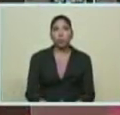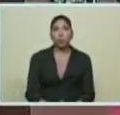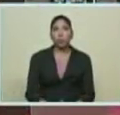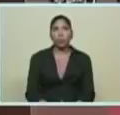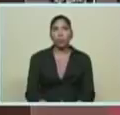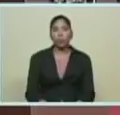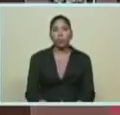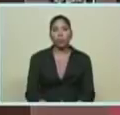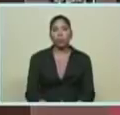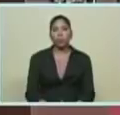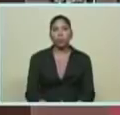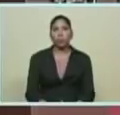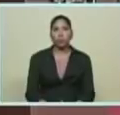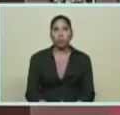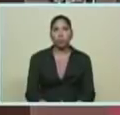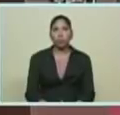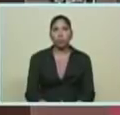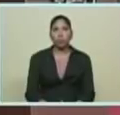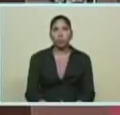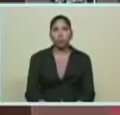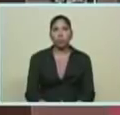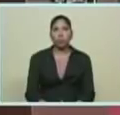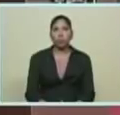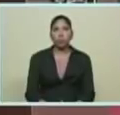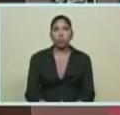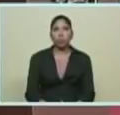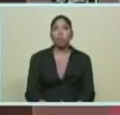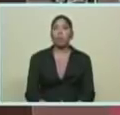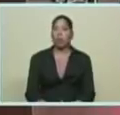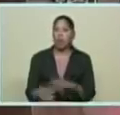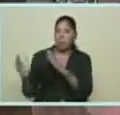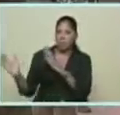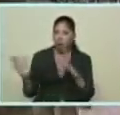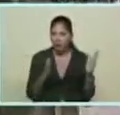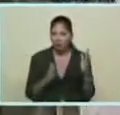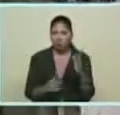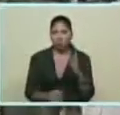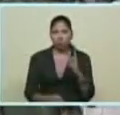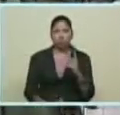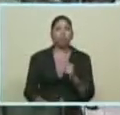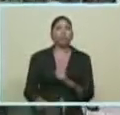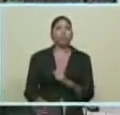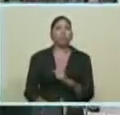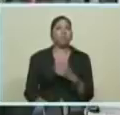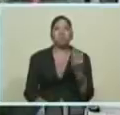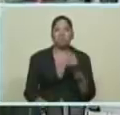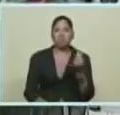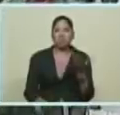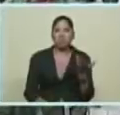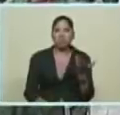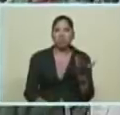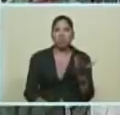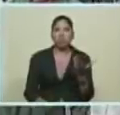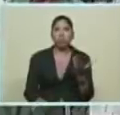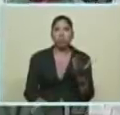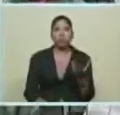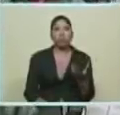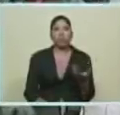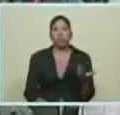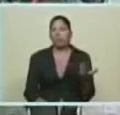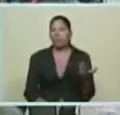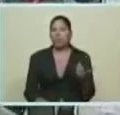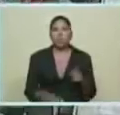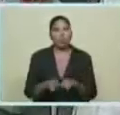oficiales, que el desarrollo del Plan República es la más grande garantía que tiene el